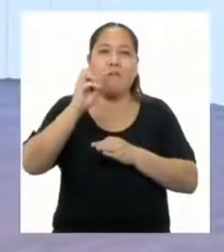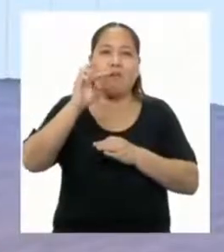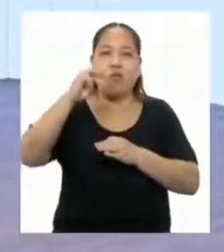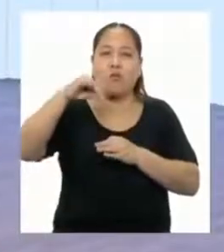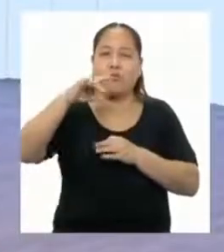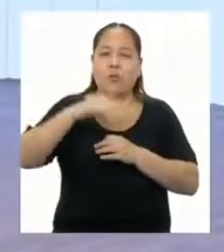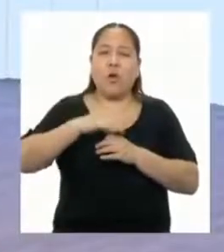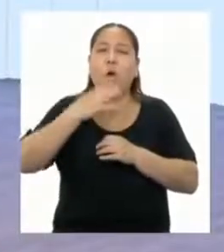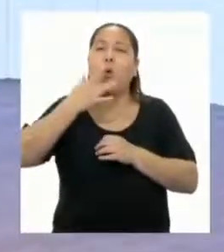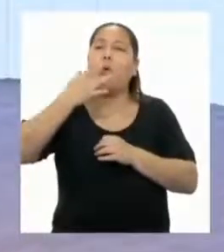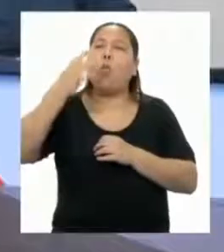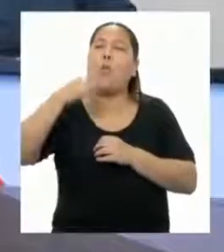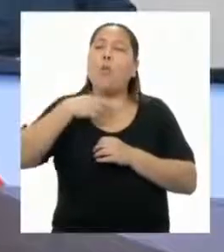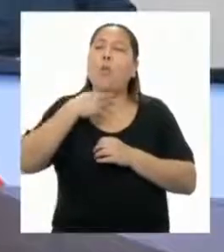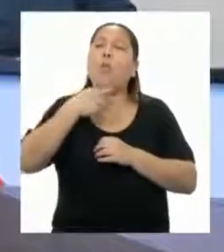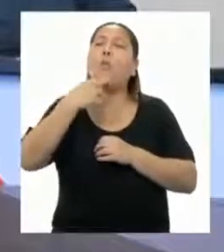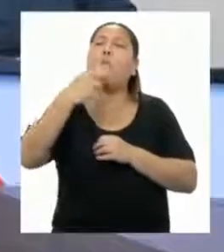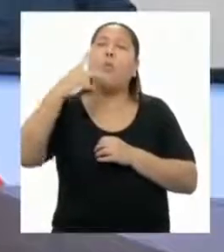¿De dónde viene ese sonido?